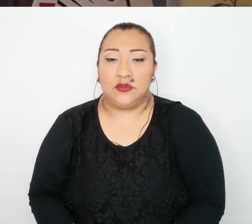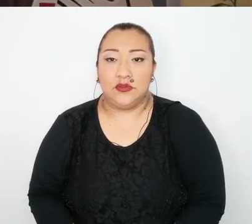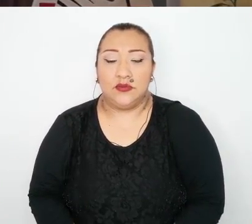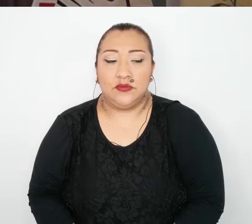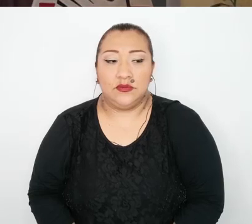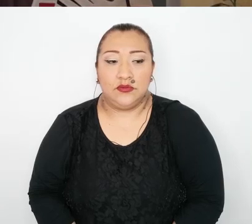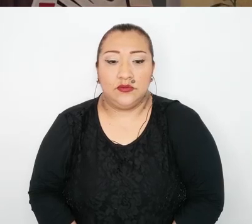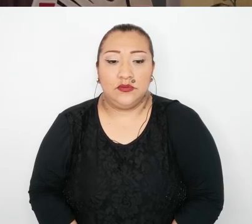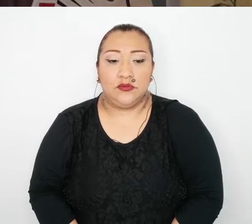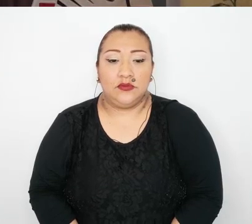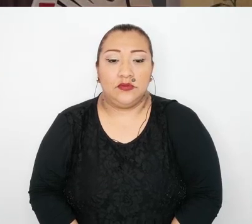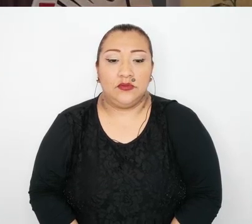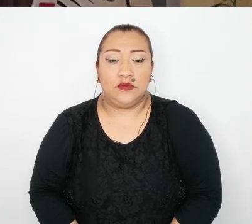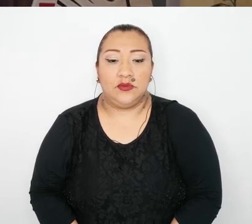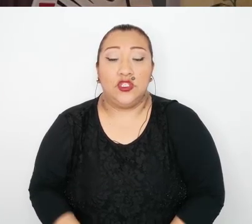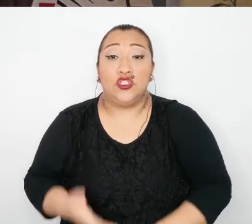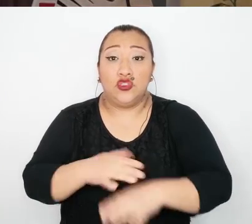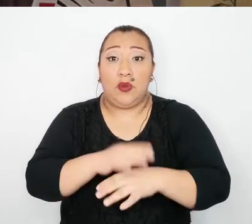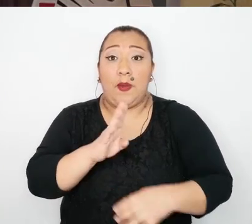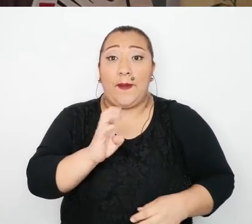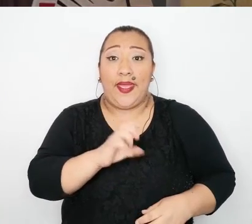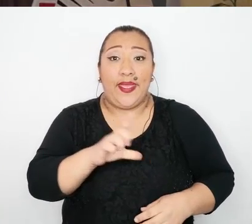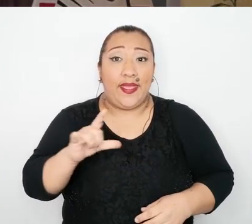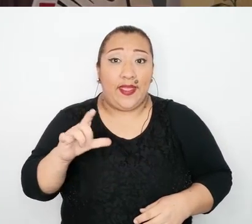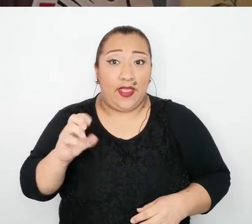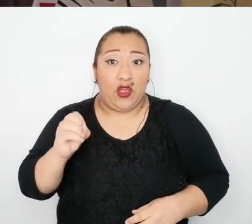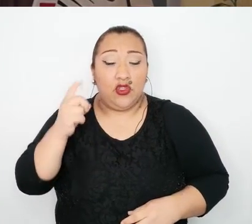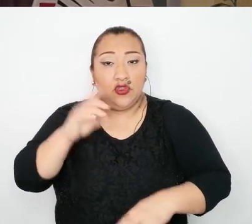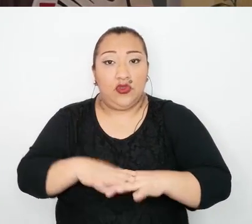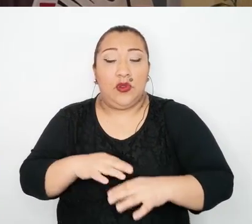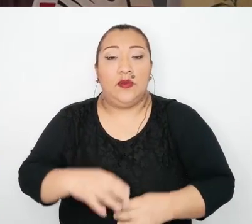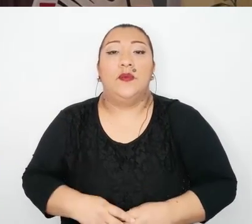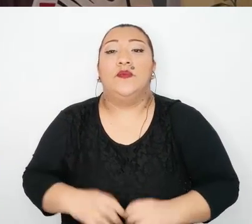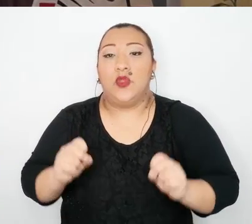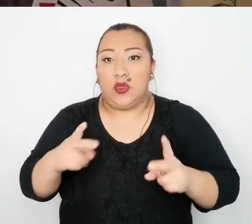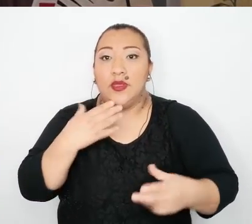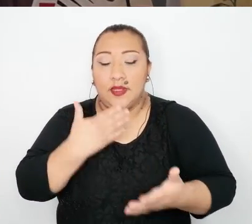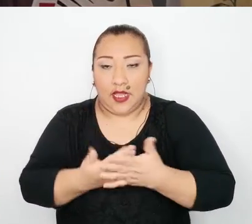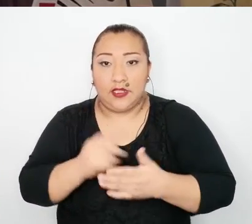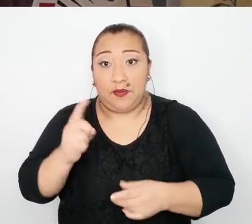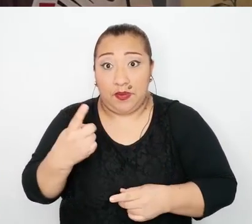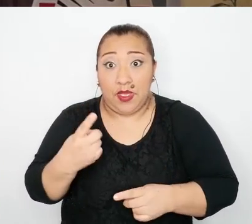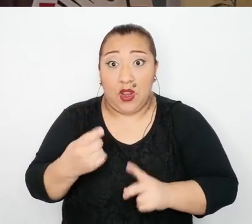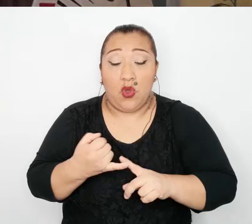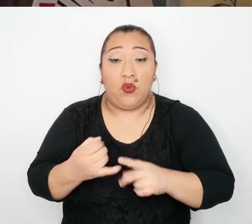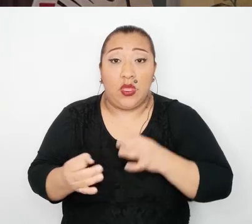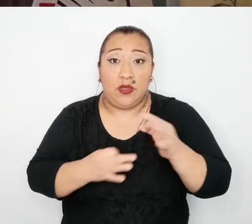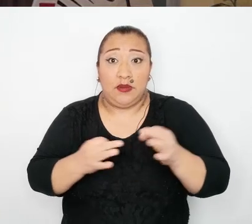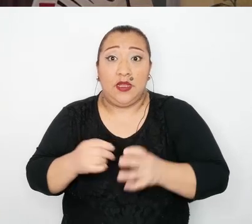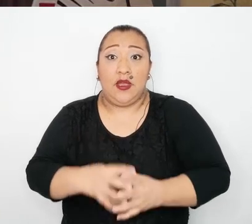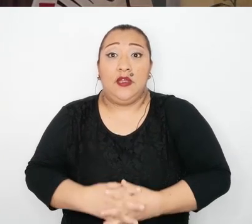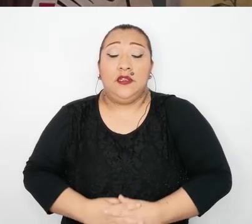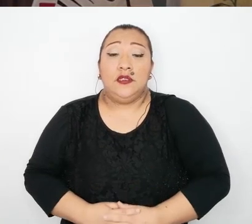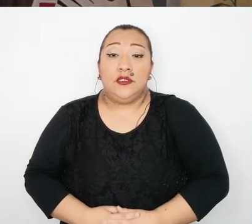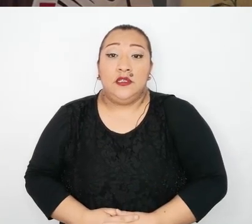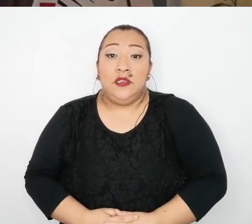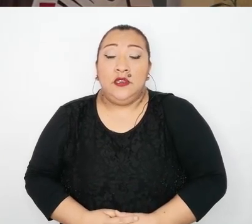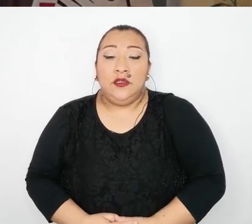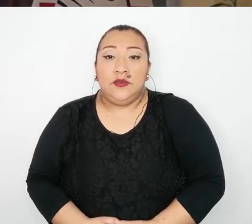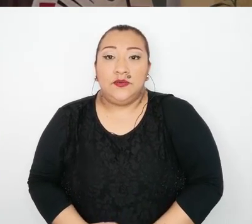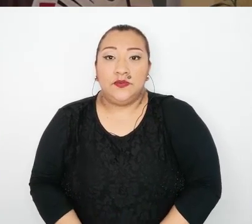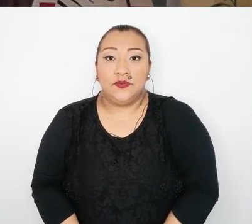al presidente del Consejo de Ministros, Guido Bellido. Estamos consultas, por favor. Mire, en relación a lo primero me voy a remitir